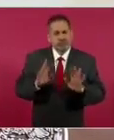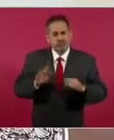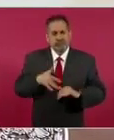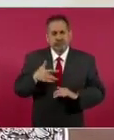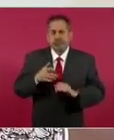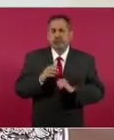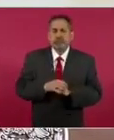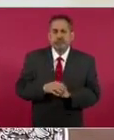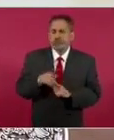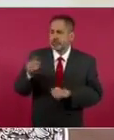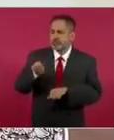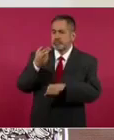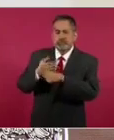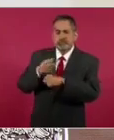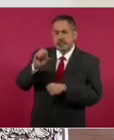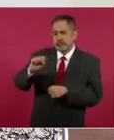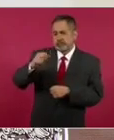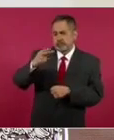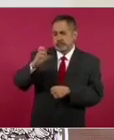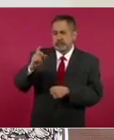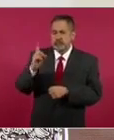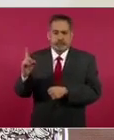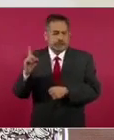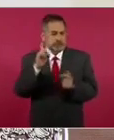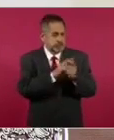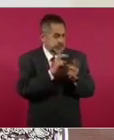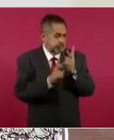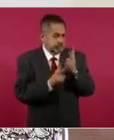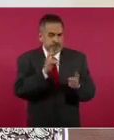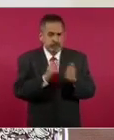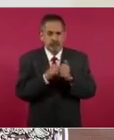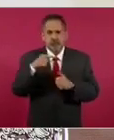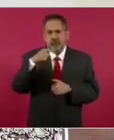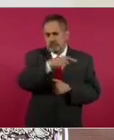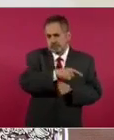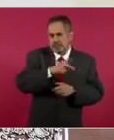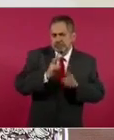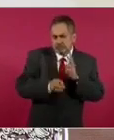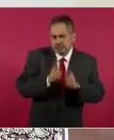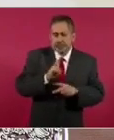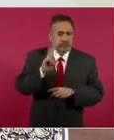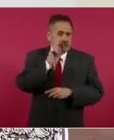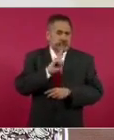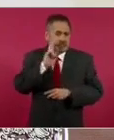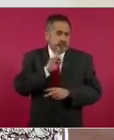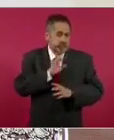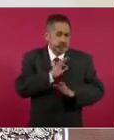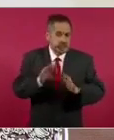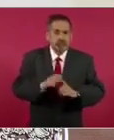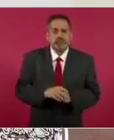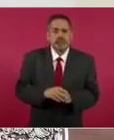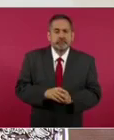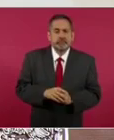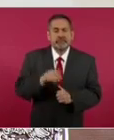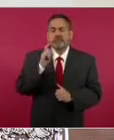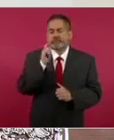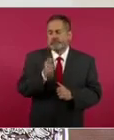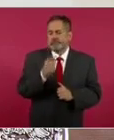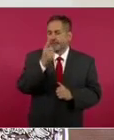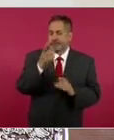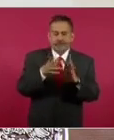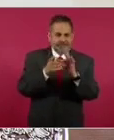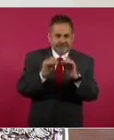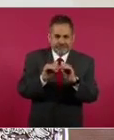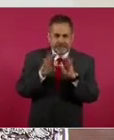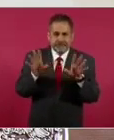Seguramente el secretario de Hacienda va a hablar con él, con ese propósito. Lo que queremos dejar de